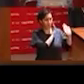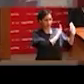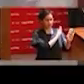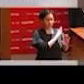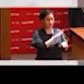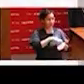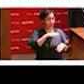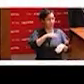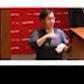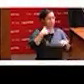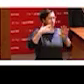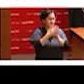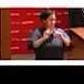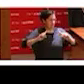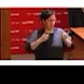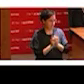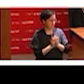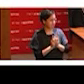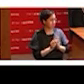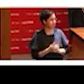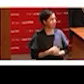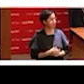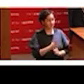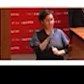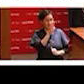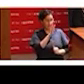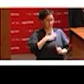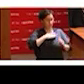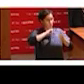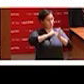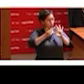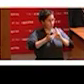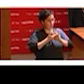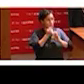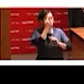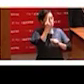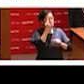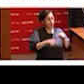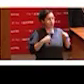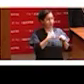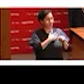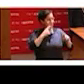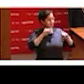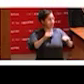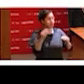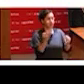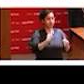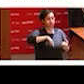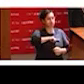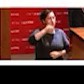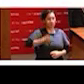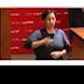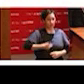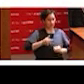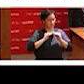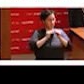eh Y lo explico brevemente dentro de todo este proyecto sí quería hacer referencia a que para nosotros era importante también el desarrollo